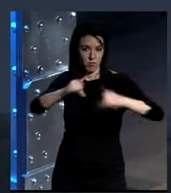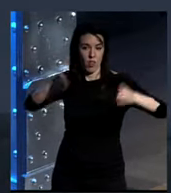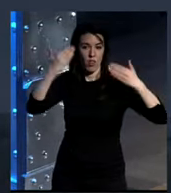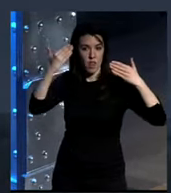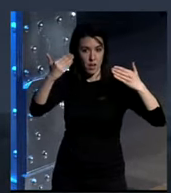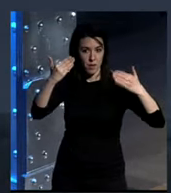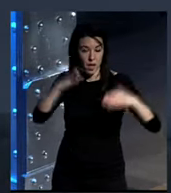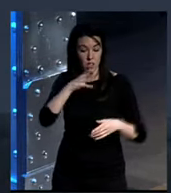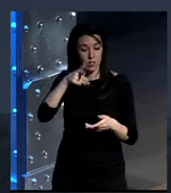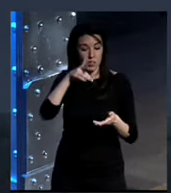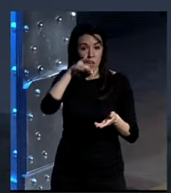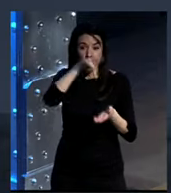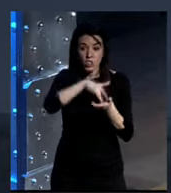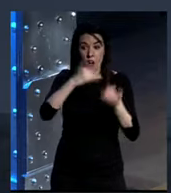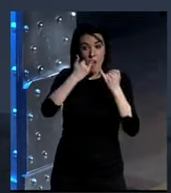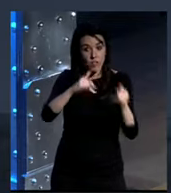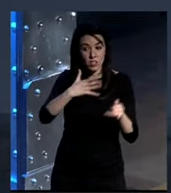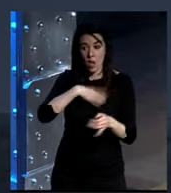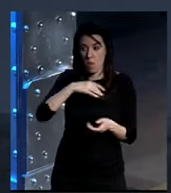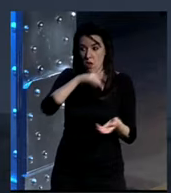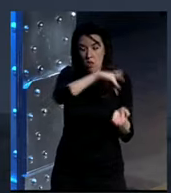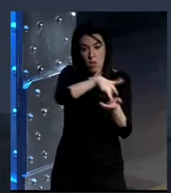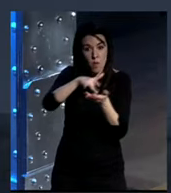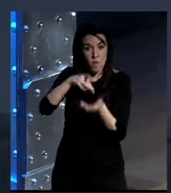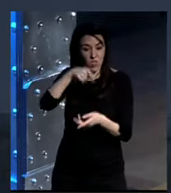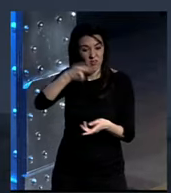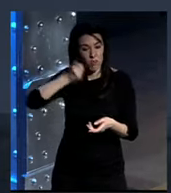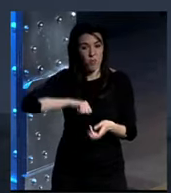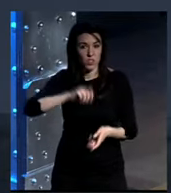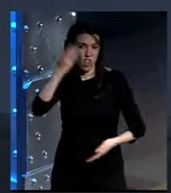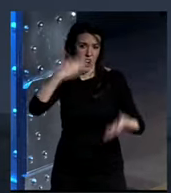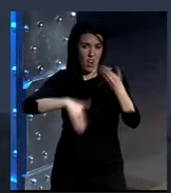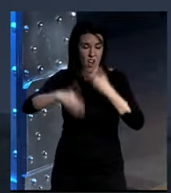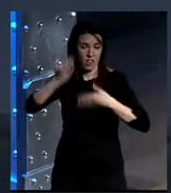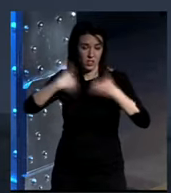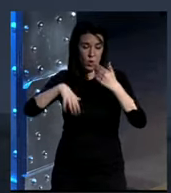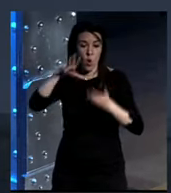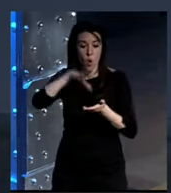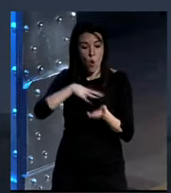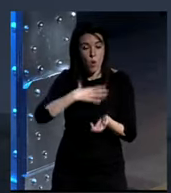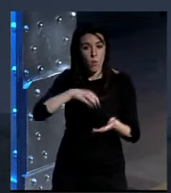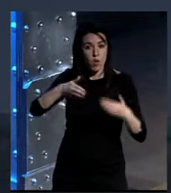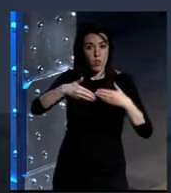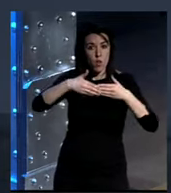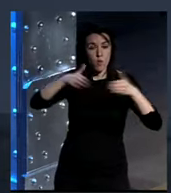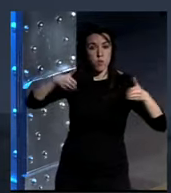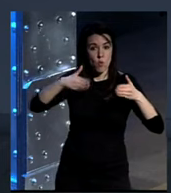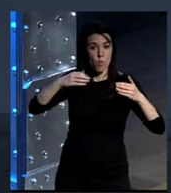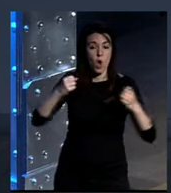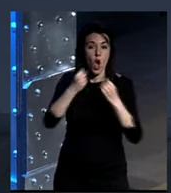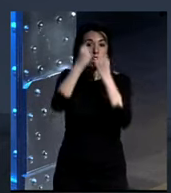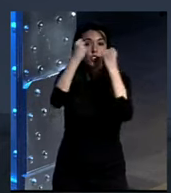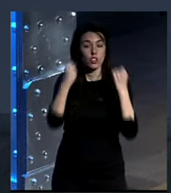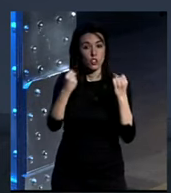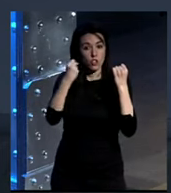porque esta es una profesión muy antigua y nos podemos poner pues en que se inició, por ejemplo, en la Torre Óptica del Retiro